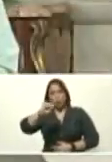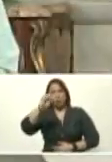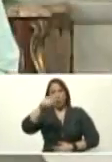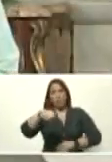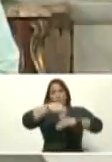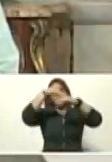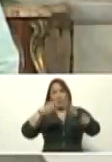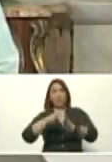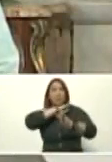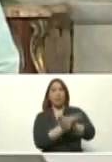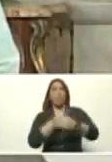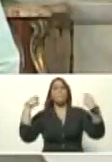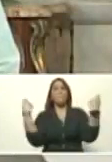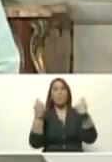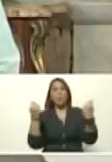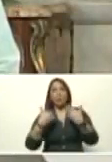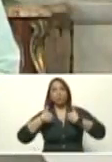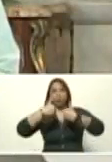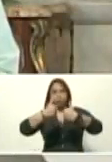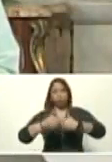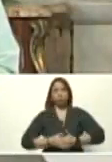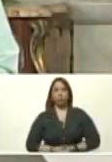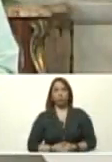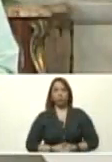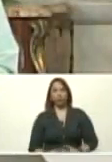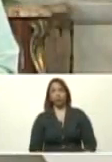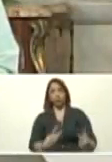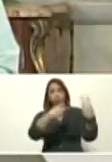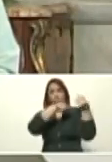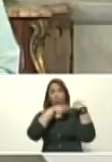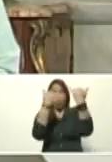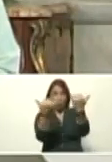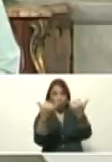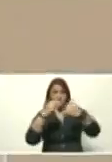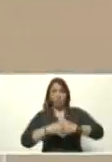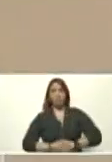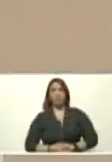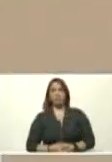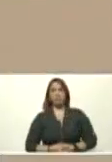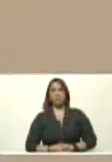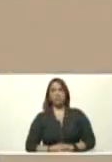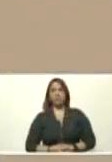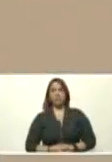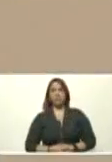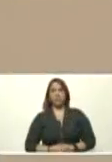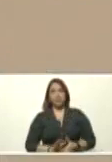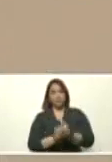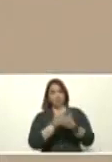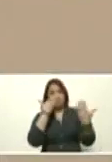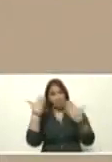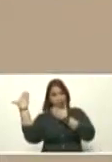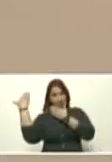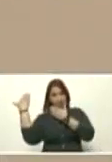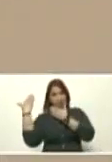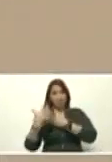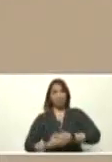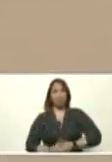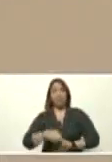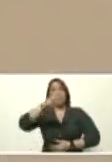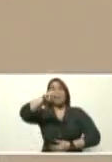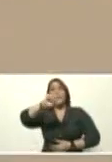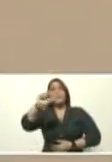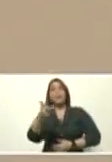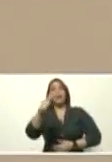Poder Popular para la Salud, que ha asumido recientemente, la compañera Magaly